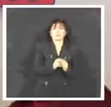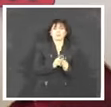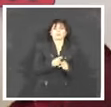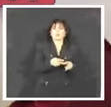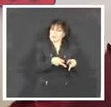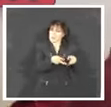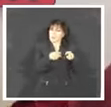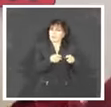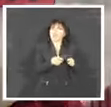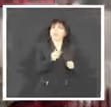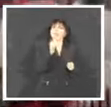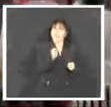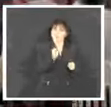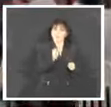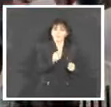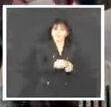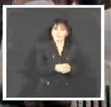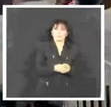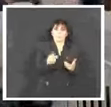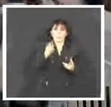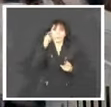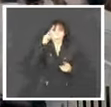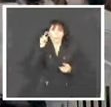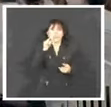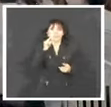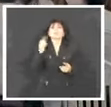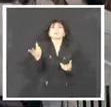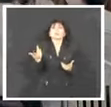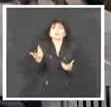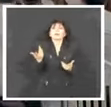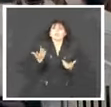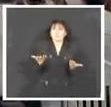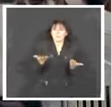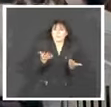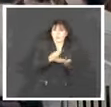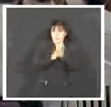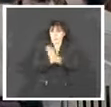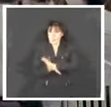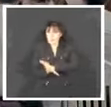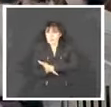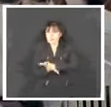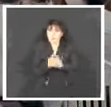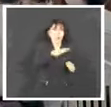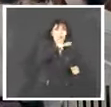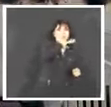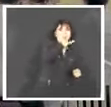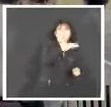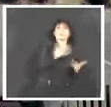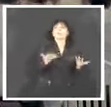saqueos. ¿Qué dice Zumpango? ¿Transformación o corrupción?